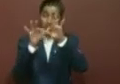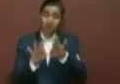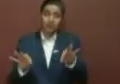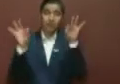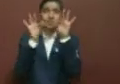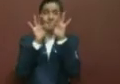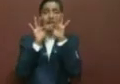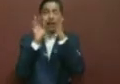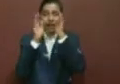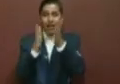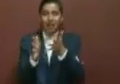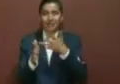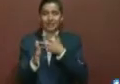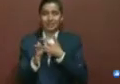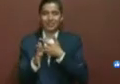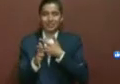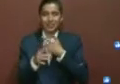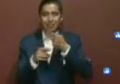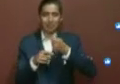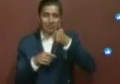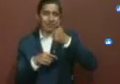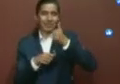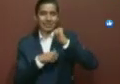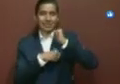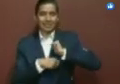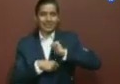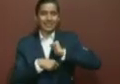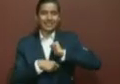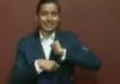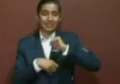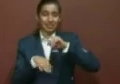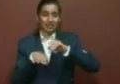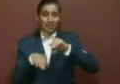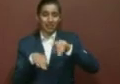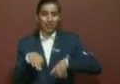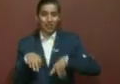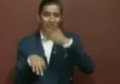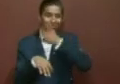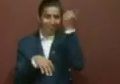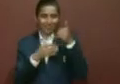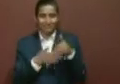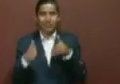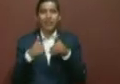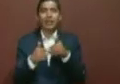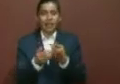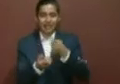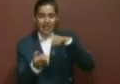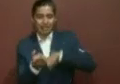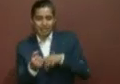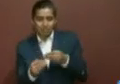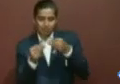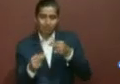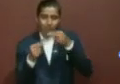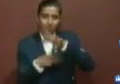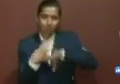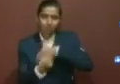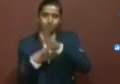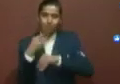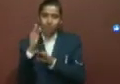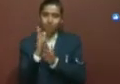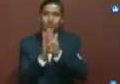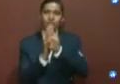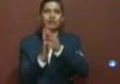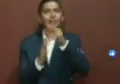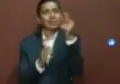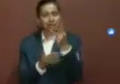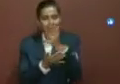que se marcaron a principio de esta administración fue recuperar la confianza del mercado, tanto interno como externo. Ganar la